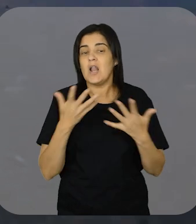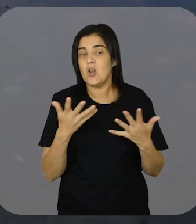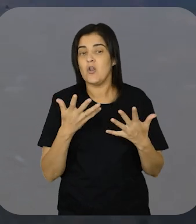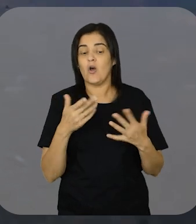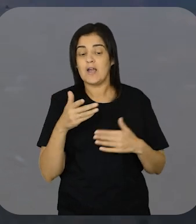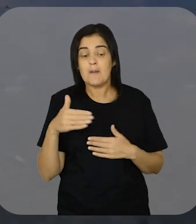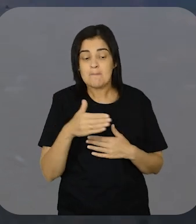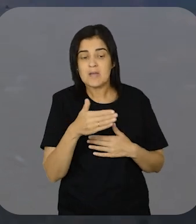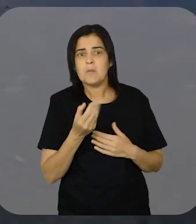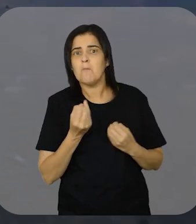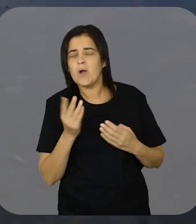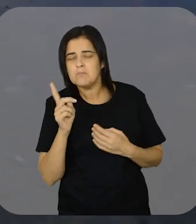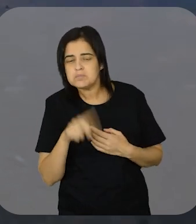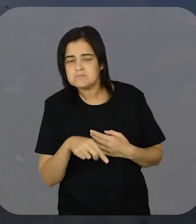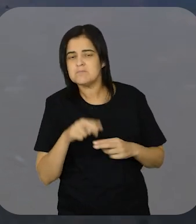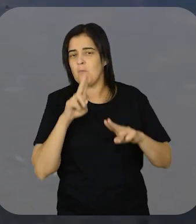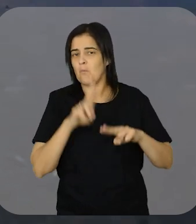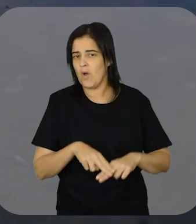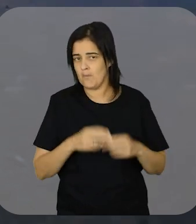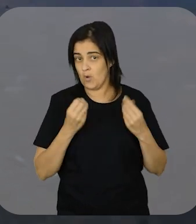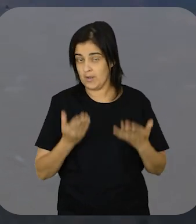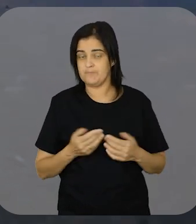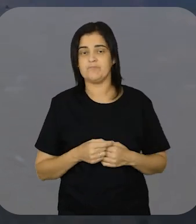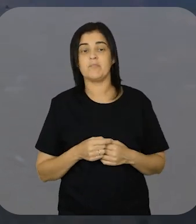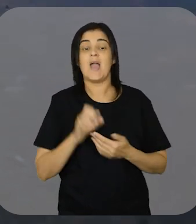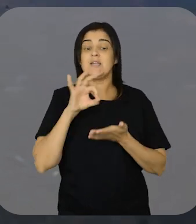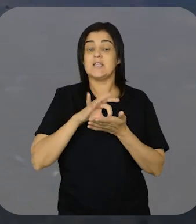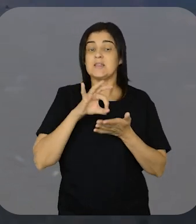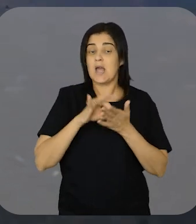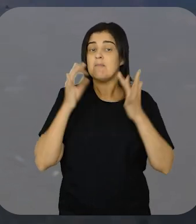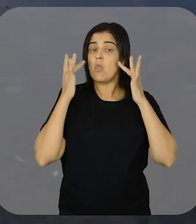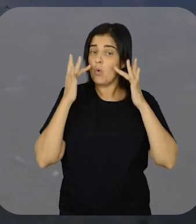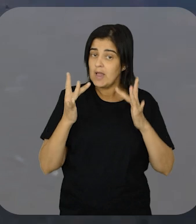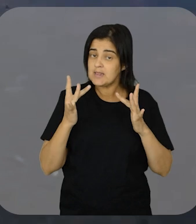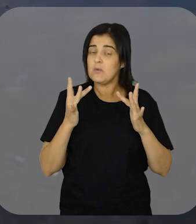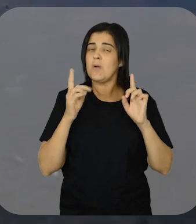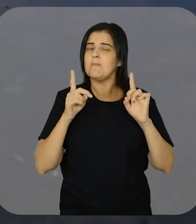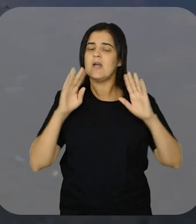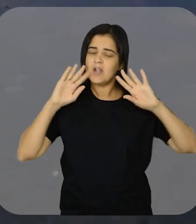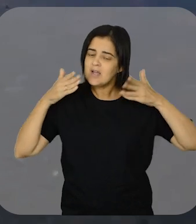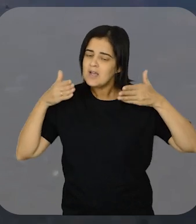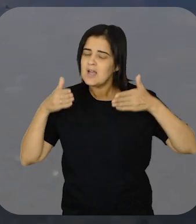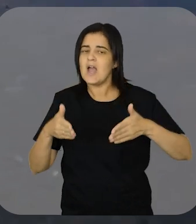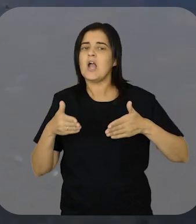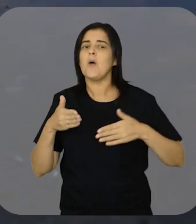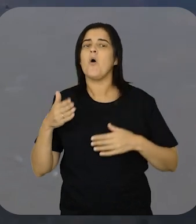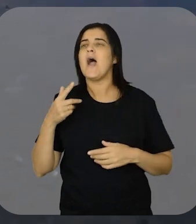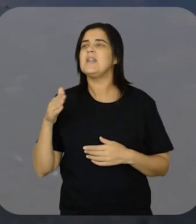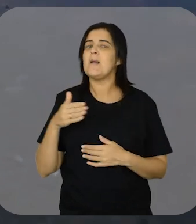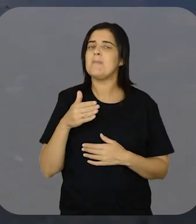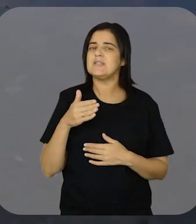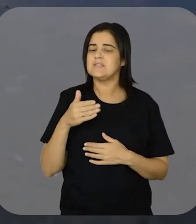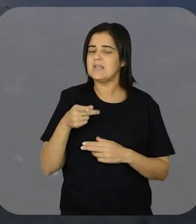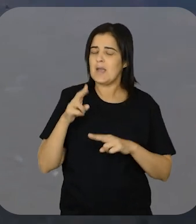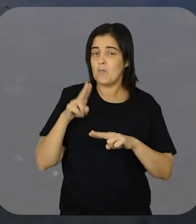el pez muera. Muchas veces en el sistema educativo nos focalizamos en el pez muerto,